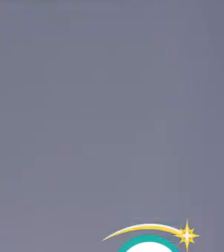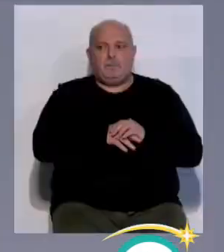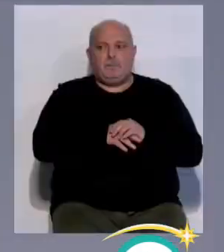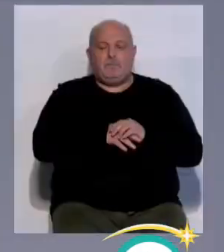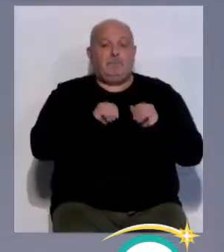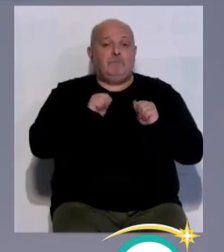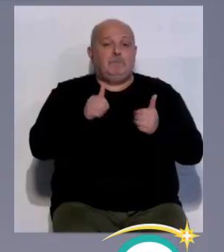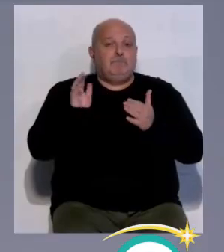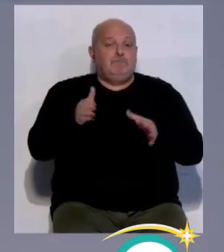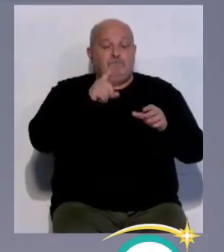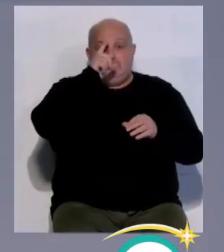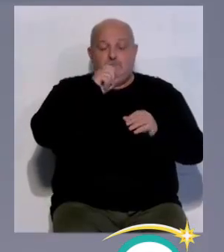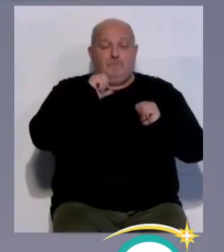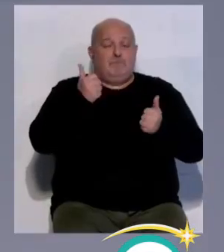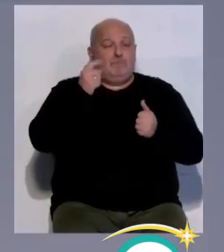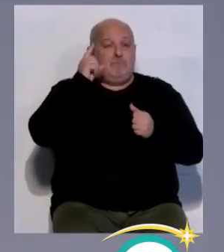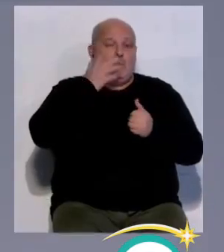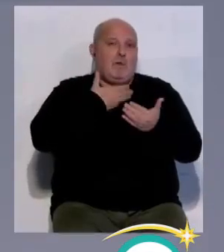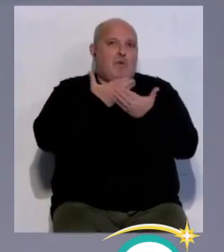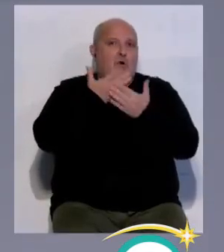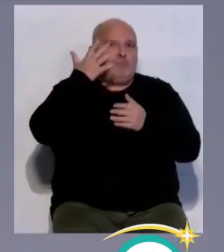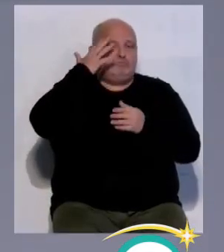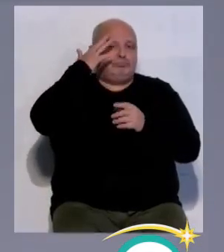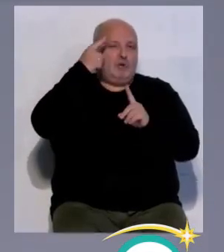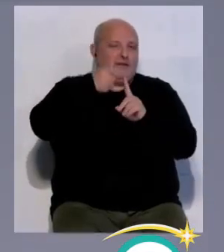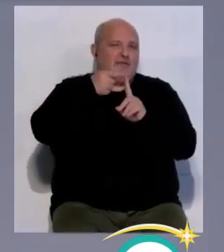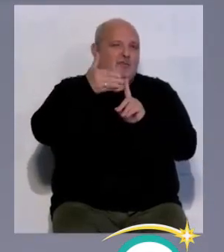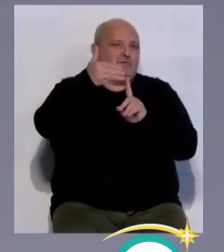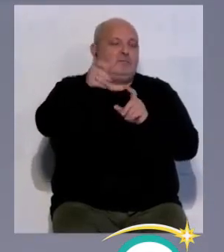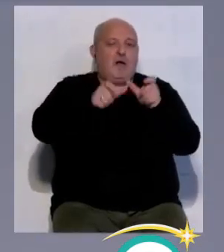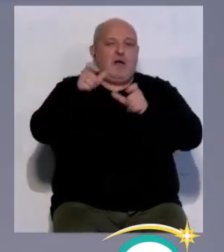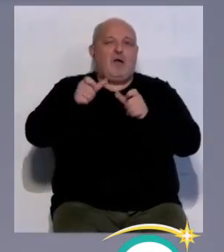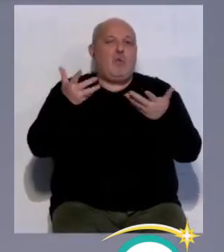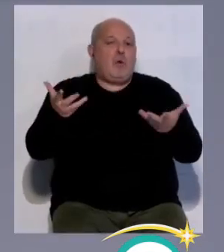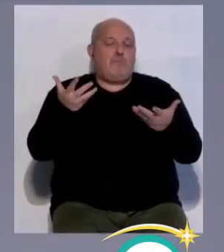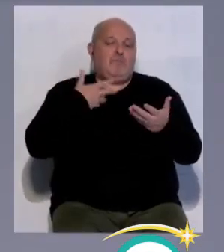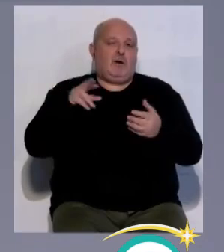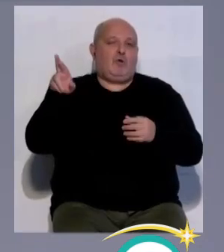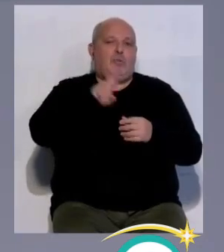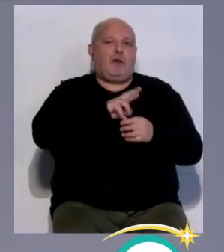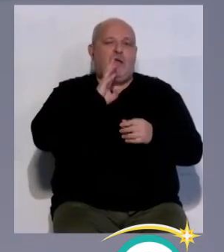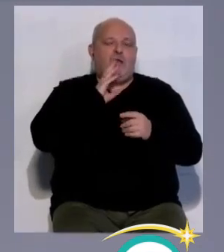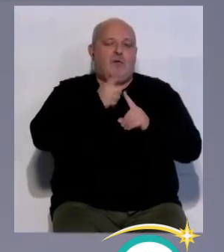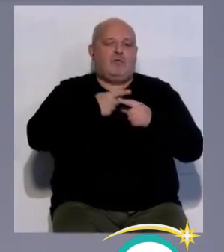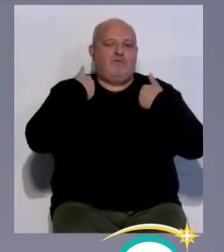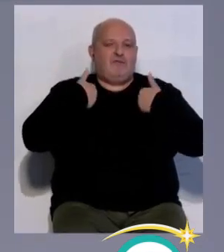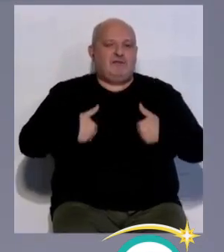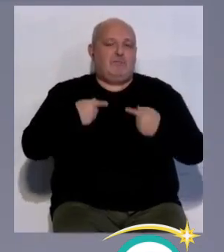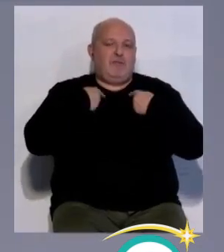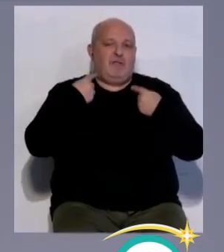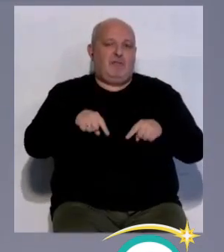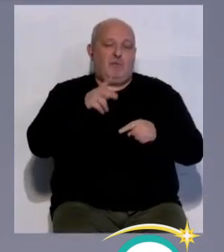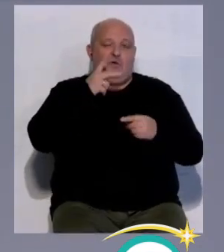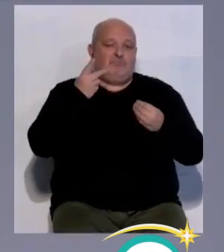Y comenzamos el año y entre los propósitos precisamente de año nuevo de muchas personas se encuentra recuperar la actividad física perdida.